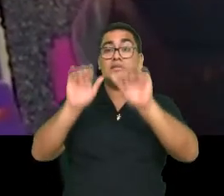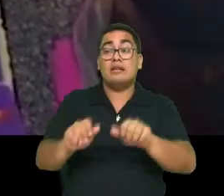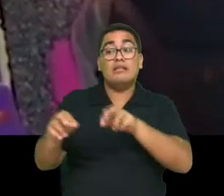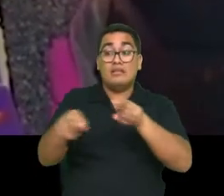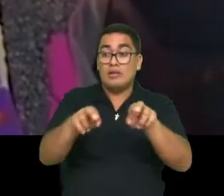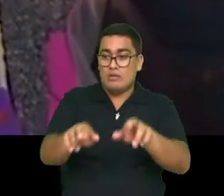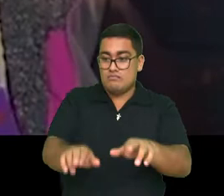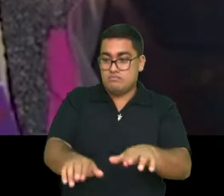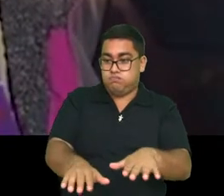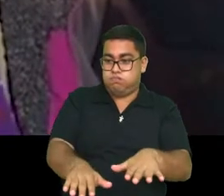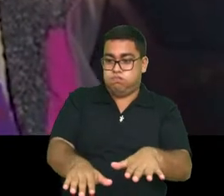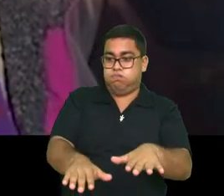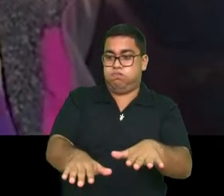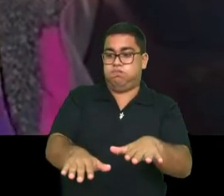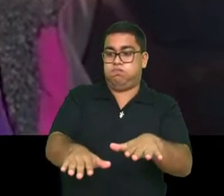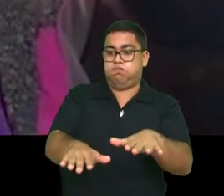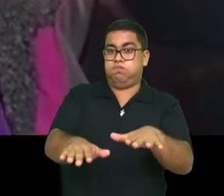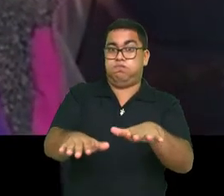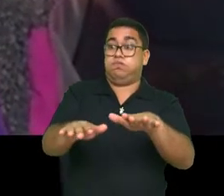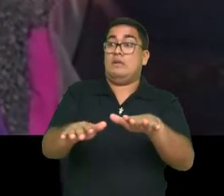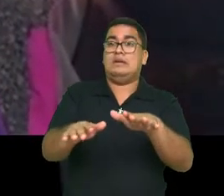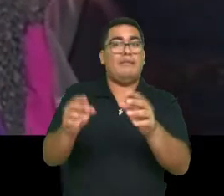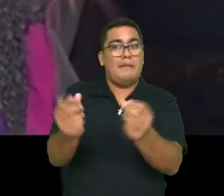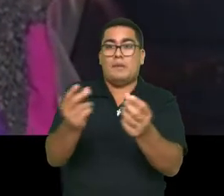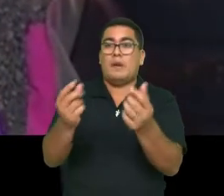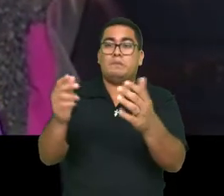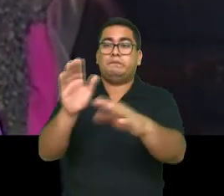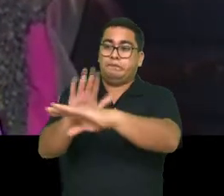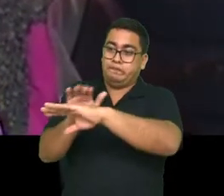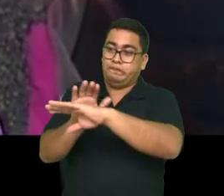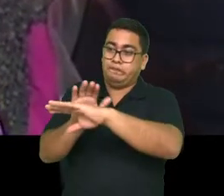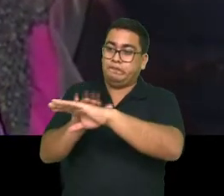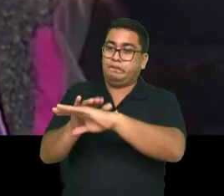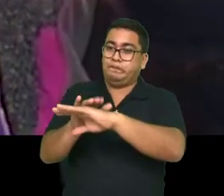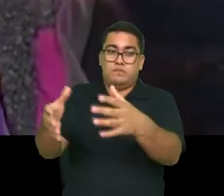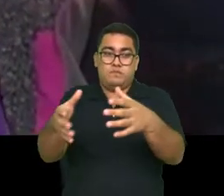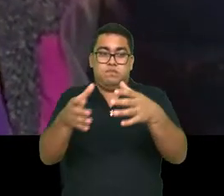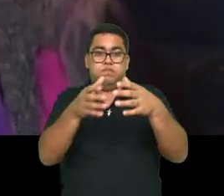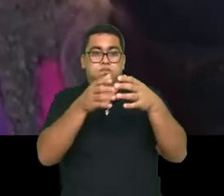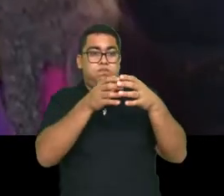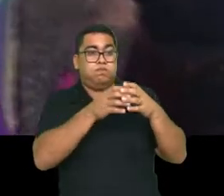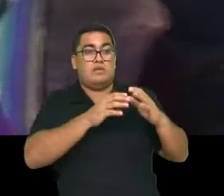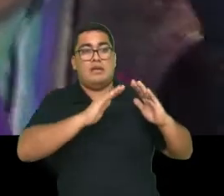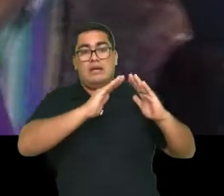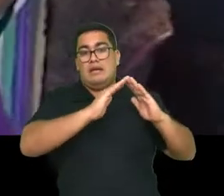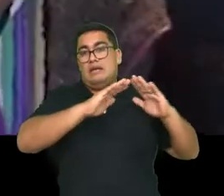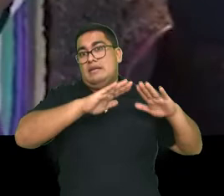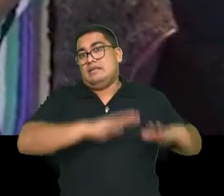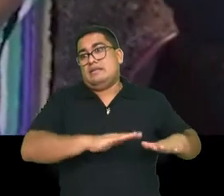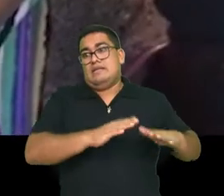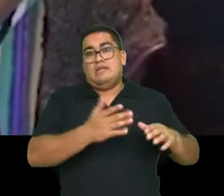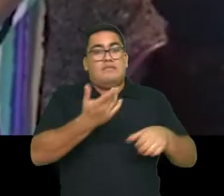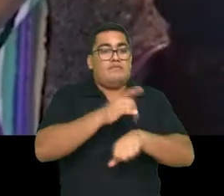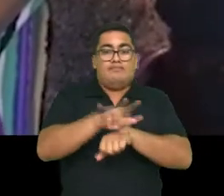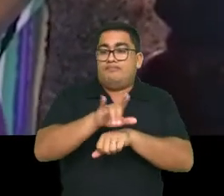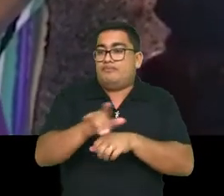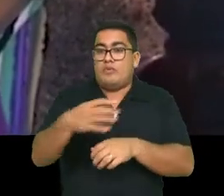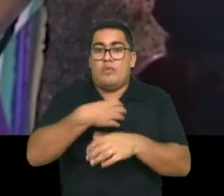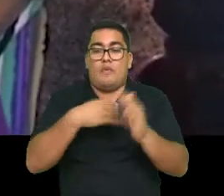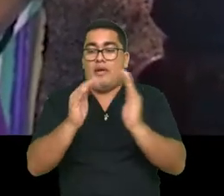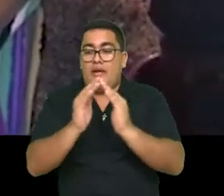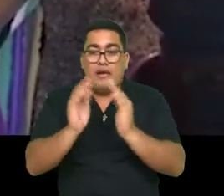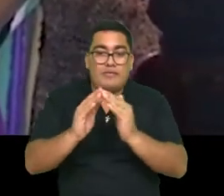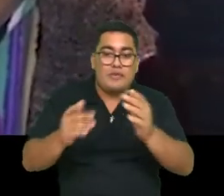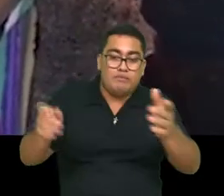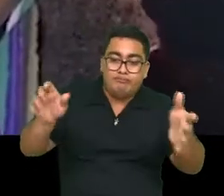río llenando, y ya a esa hora ya buscamos cómo arreglar las cosas de nuestra casa